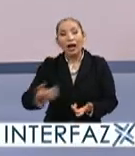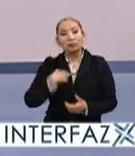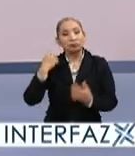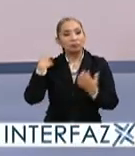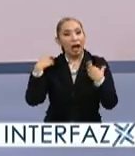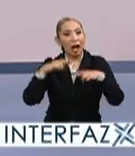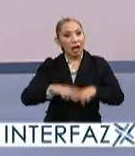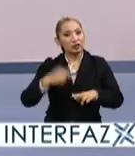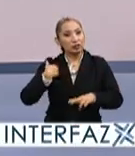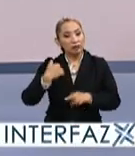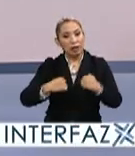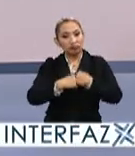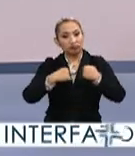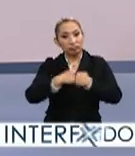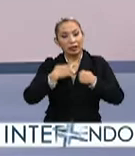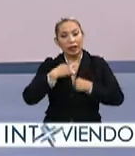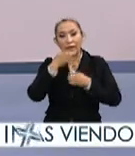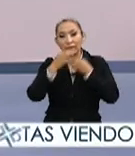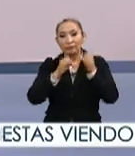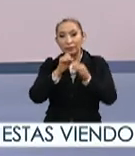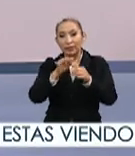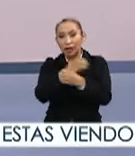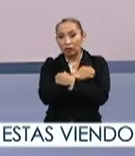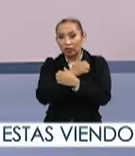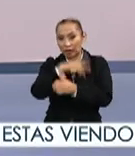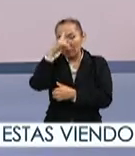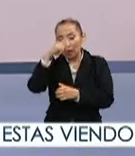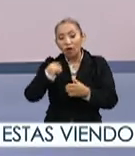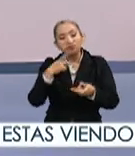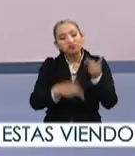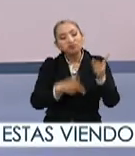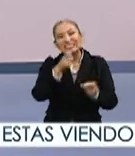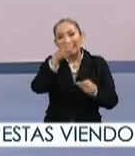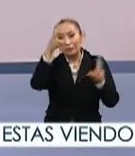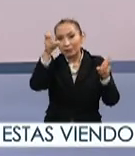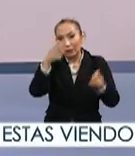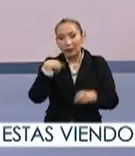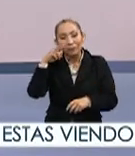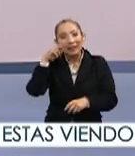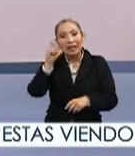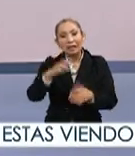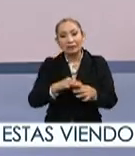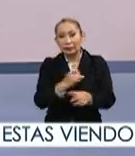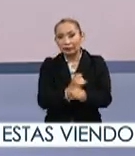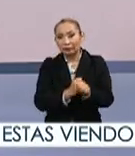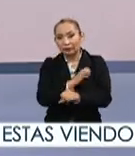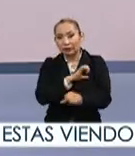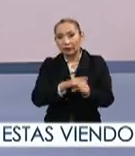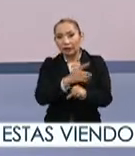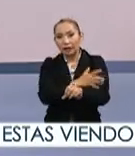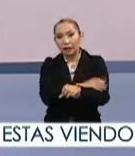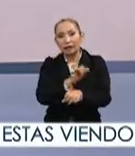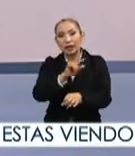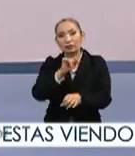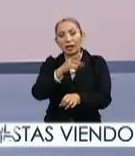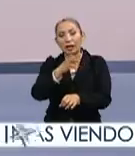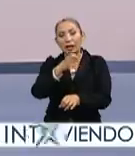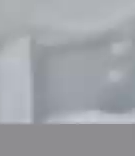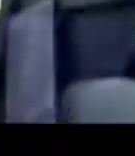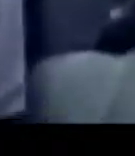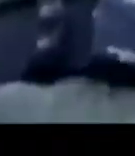Norte hablaron en exclusiva con la Agencia Informativa de Educación de México sobre este tema. Veamos el trabajo especial de mi compañera Ana Luisa Guerrero.